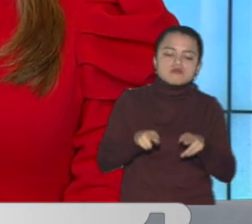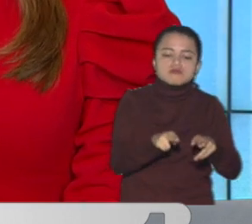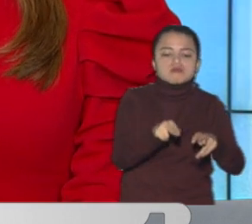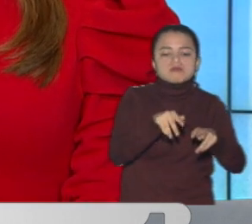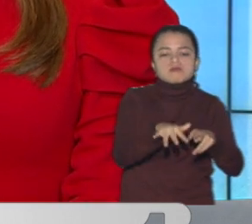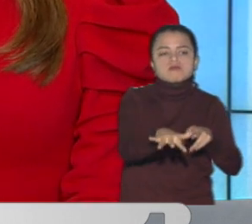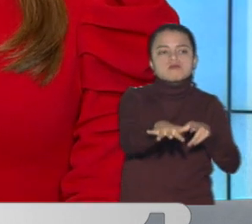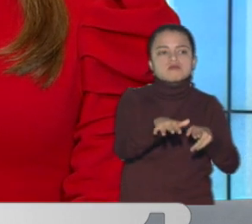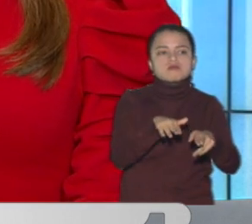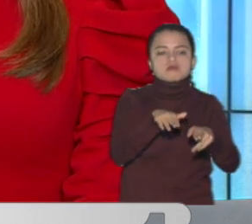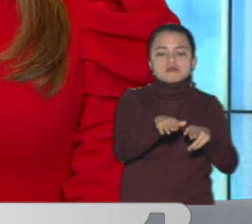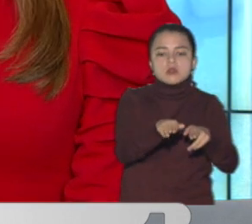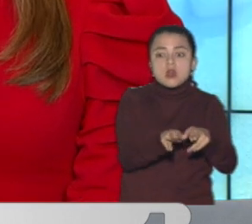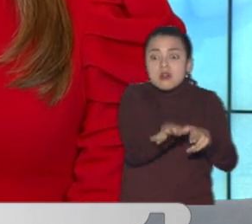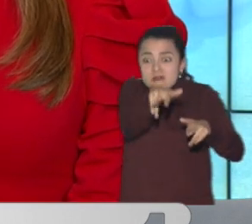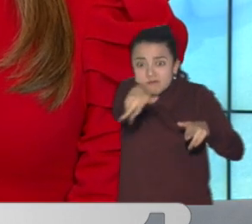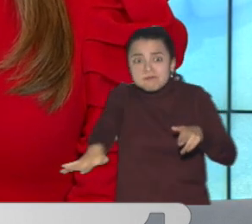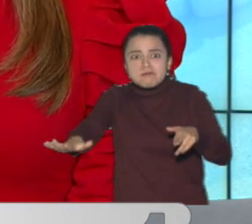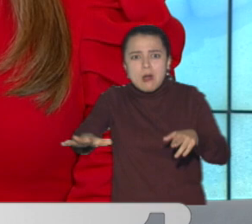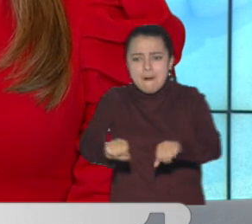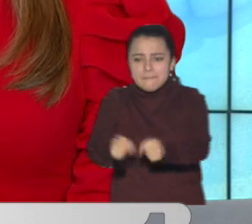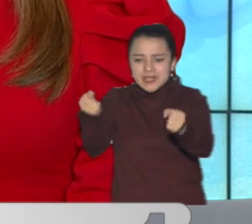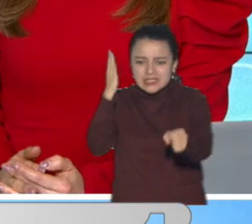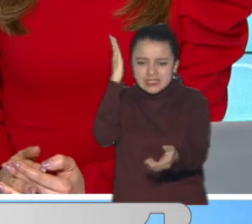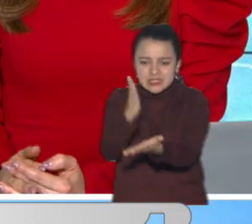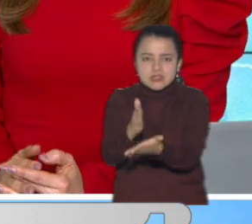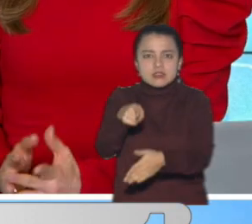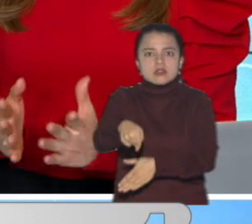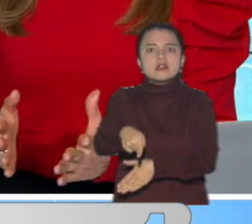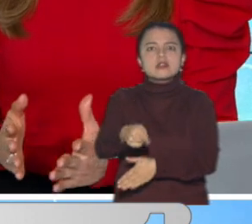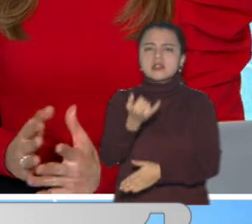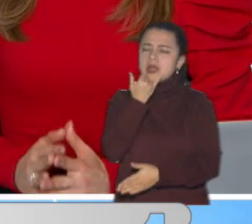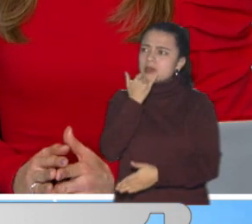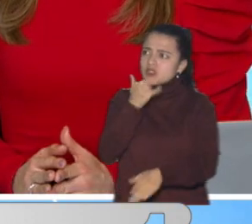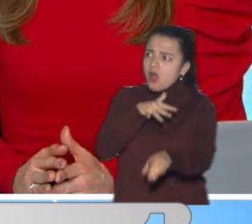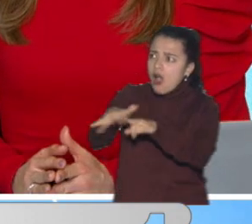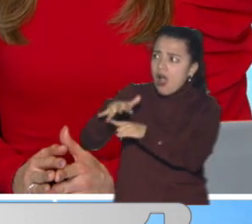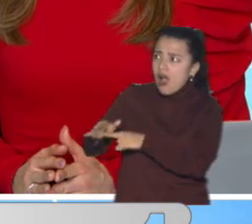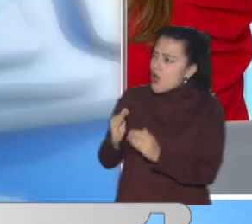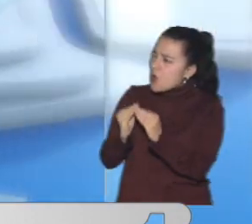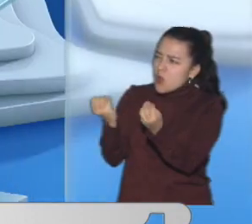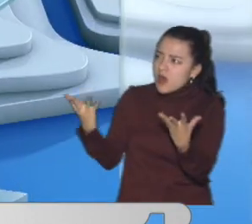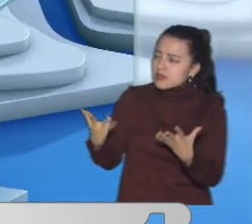esta contingencia. Sebastián Bedoya, buenos días. ¿Cuántas viviendas se han visto afectadas hasta este momento?